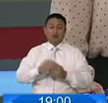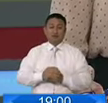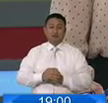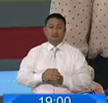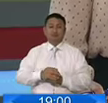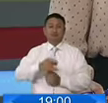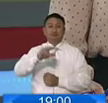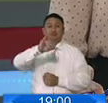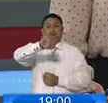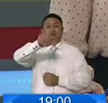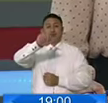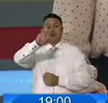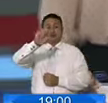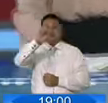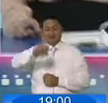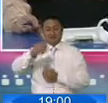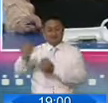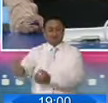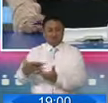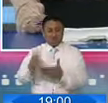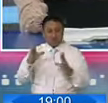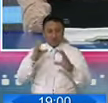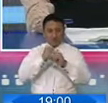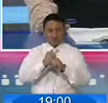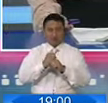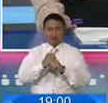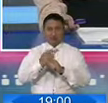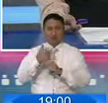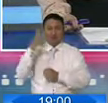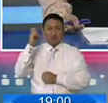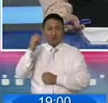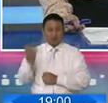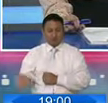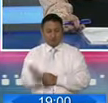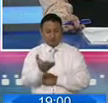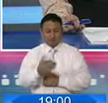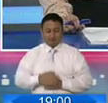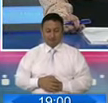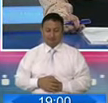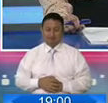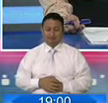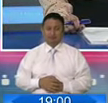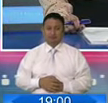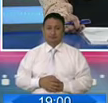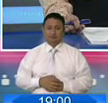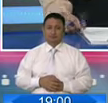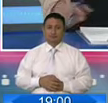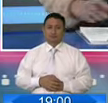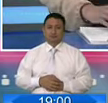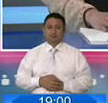los detalles adelante javier muy buenas noches te escuchamos con mucha atención